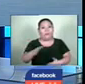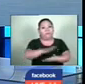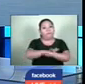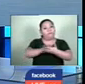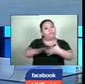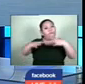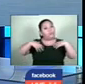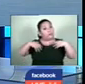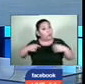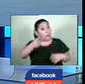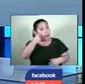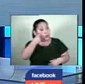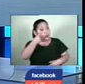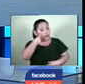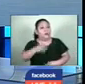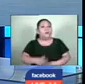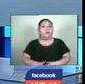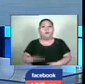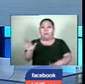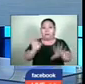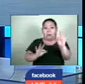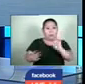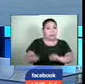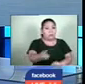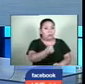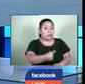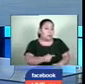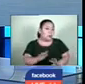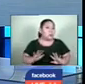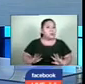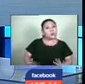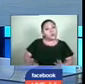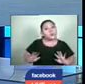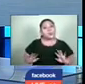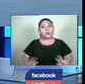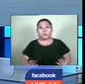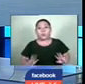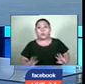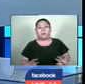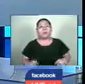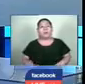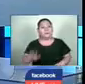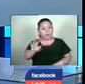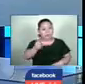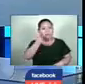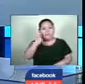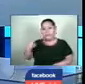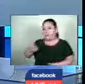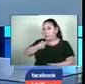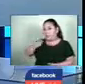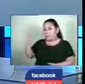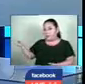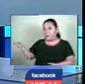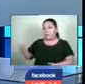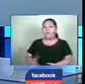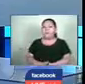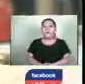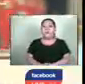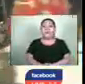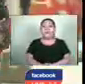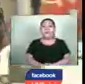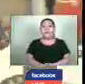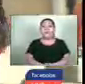de bioseguridad, aunque muchos ciudadanos han bajado la guardia ante la pandemia. Más detalles en la siguiente nota.